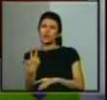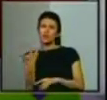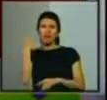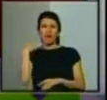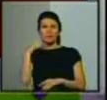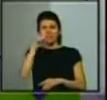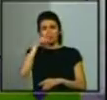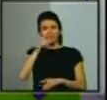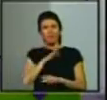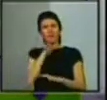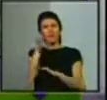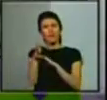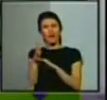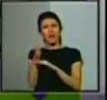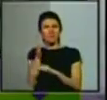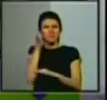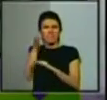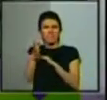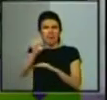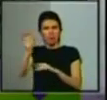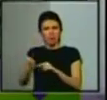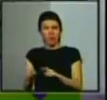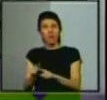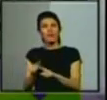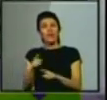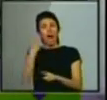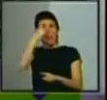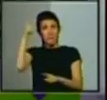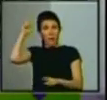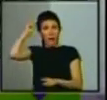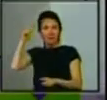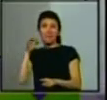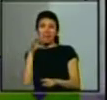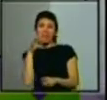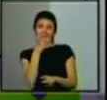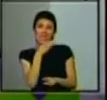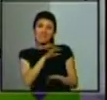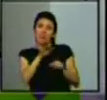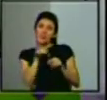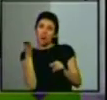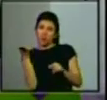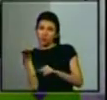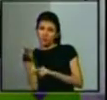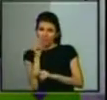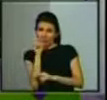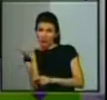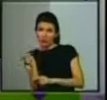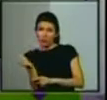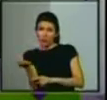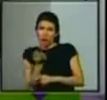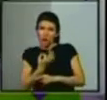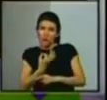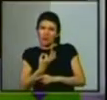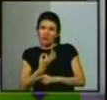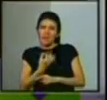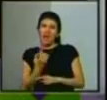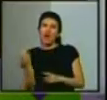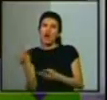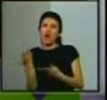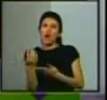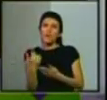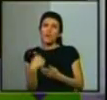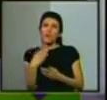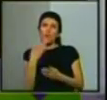Estado en Sudáfrica y Nelson Mandela le menciona precisamente lo que usted nos comenta, la inspiración que había